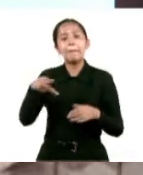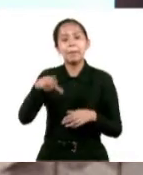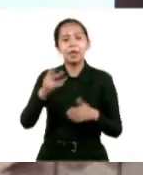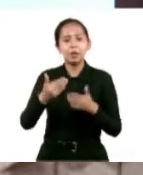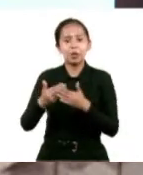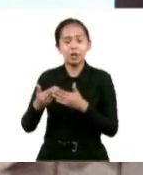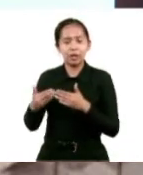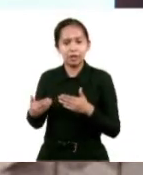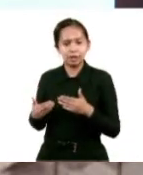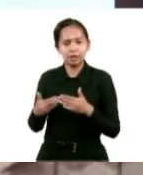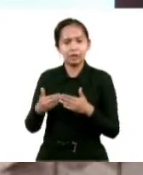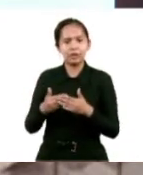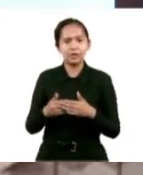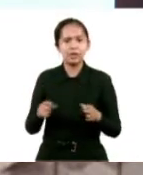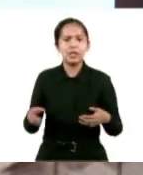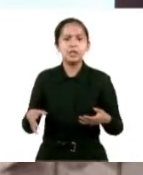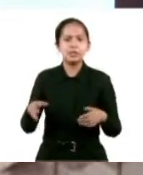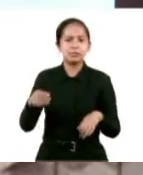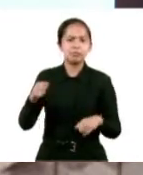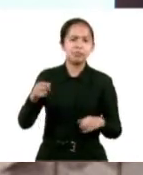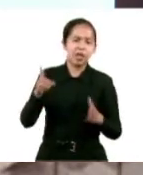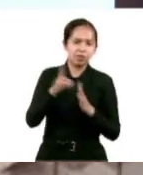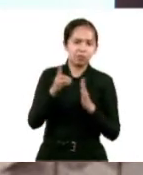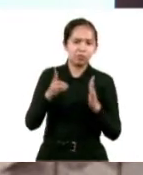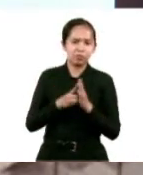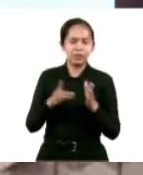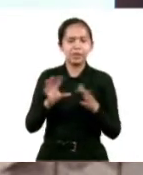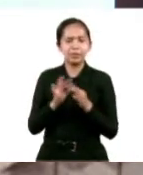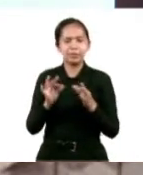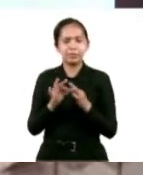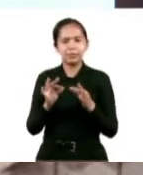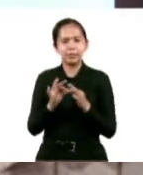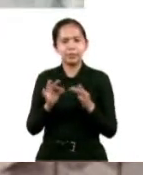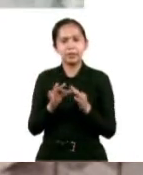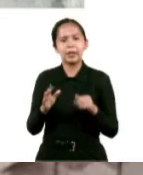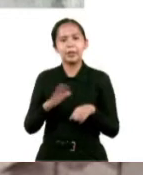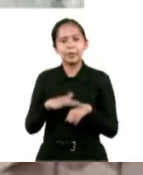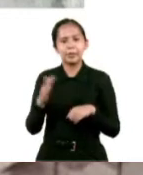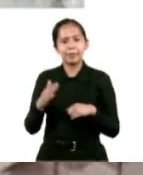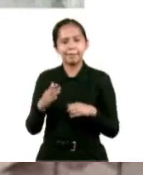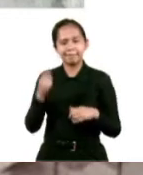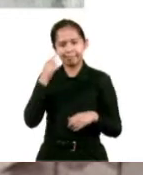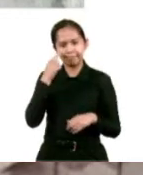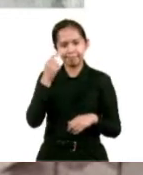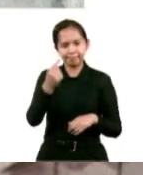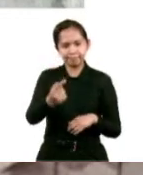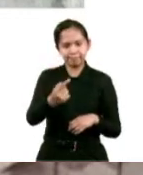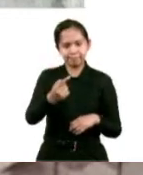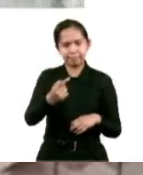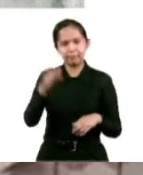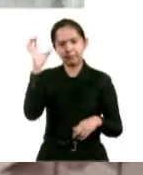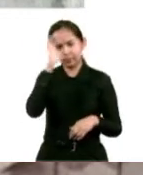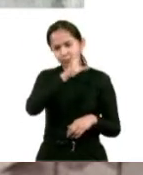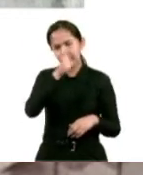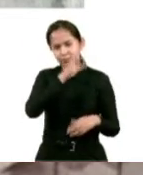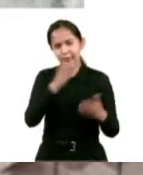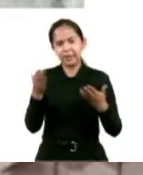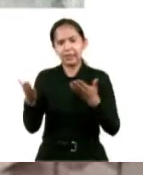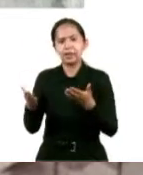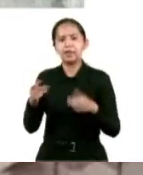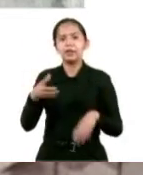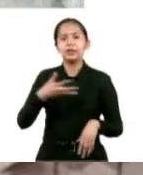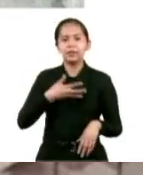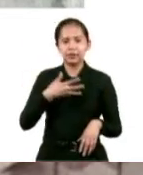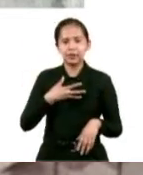que extraemos de los propios informes de DNB, donde muestra zonas donde existía y donde no existen los